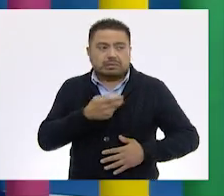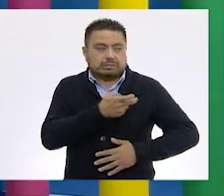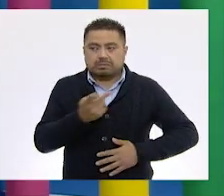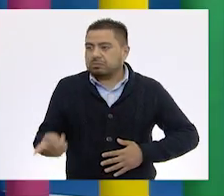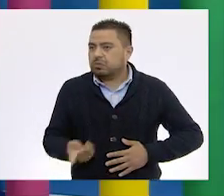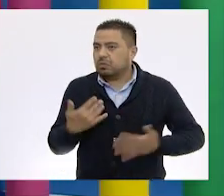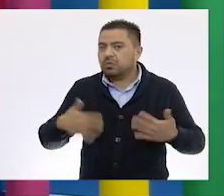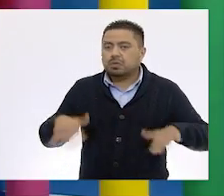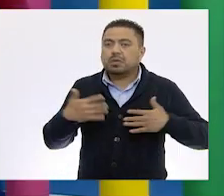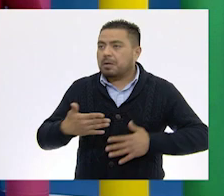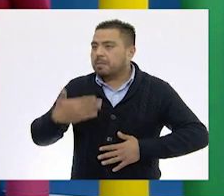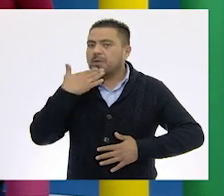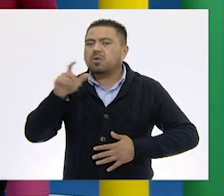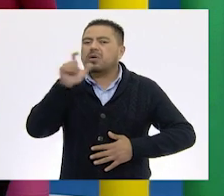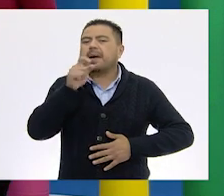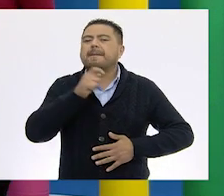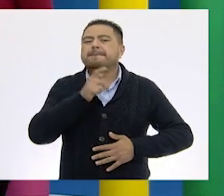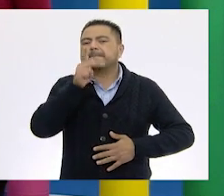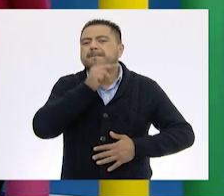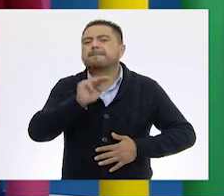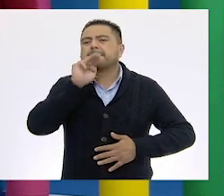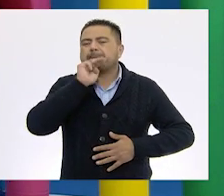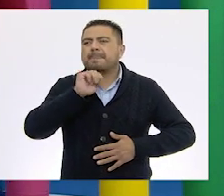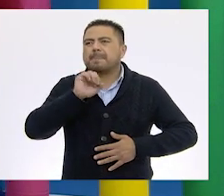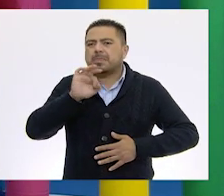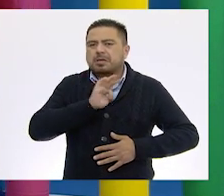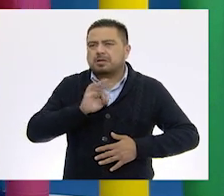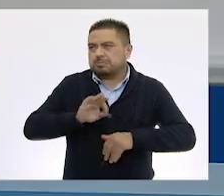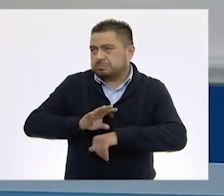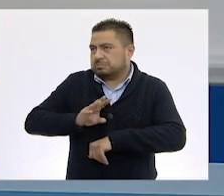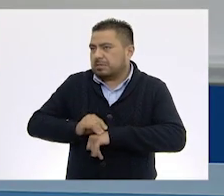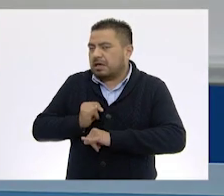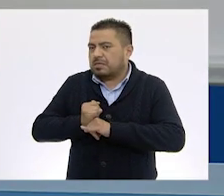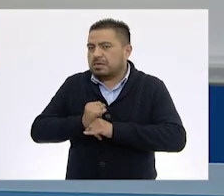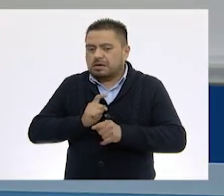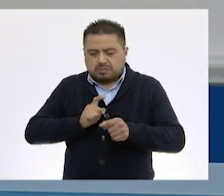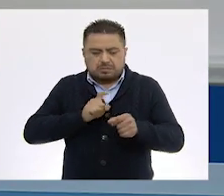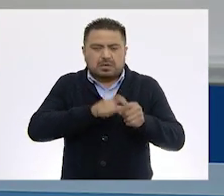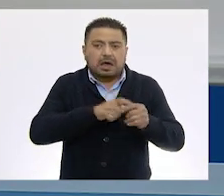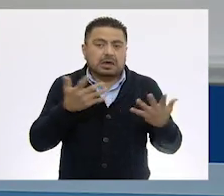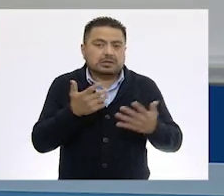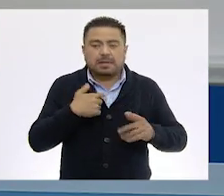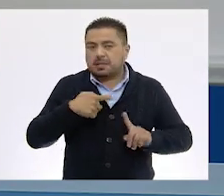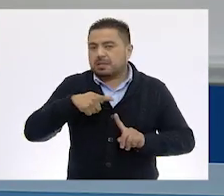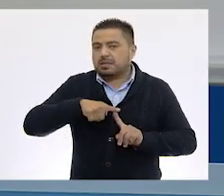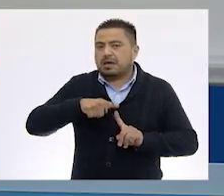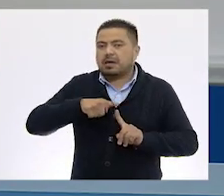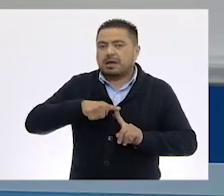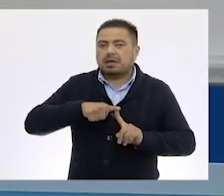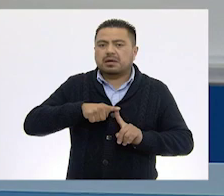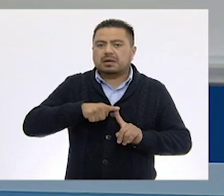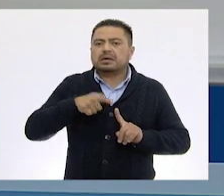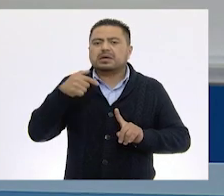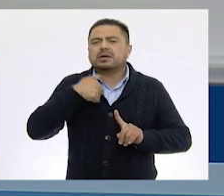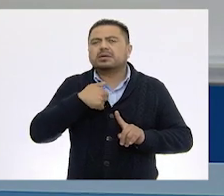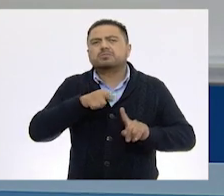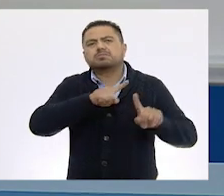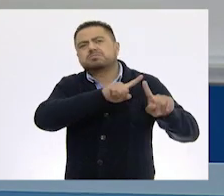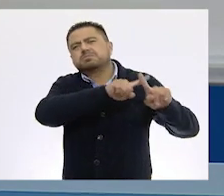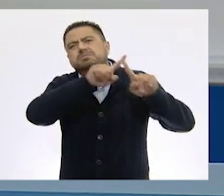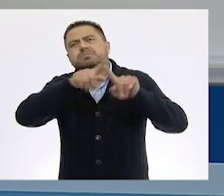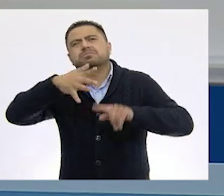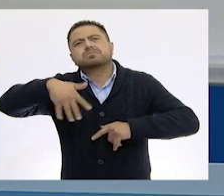pregunta, porque cuando mis papás me permiten conectarme a internet para hacer mi tarea, yo pongo en los